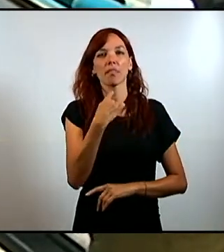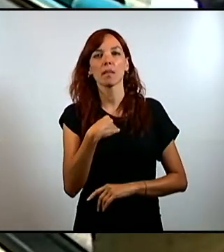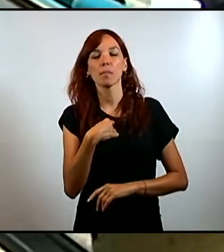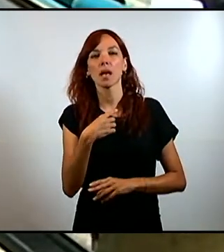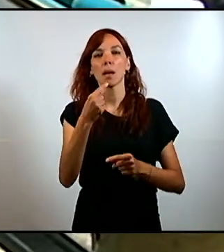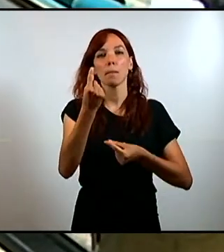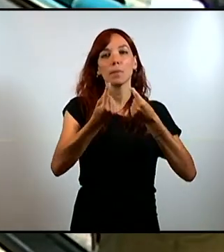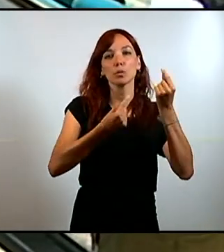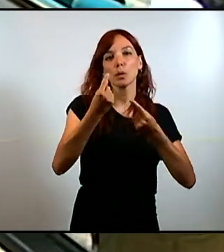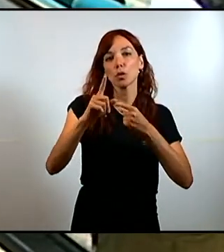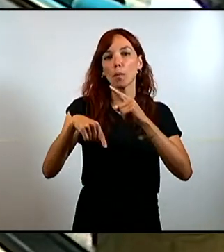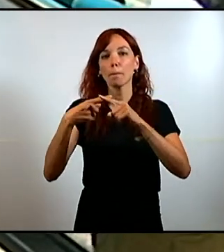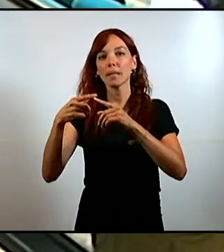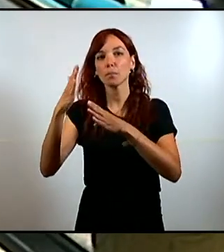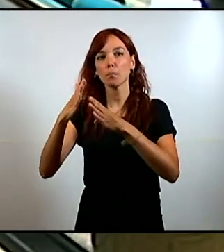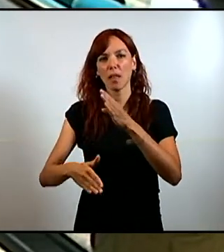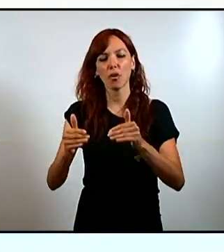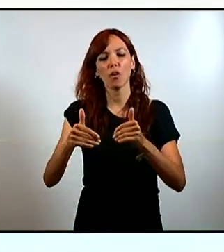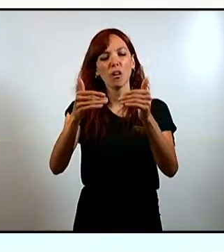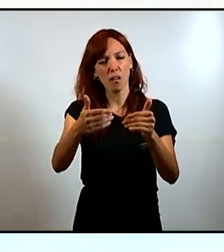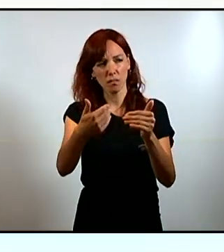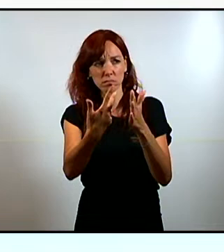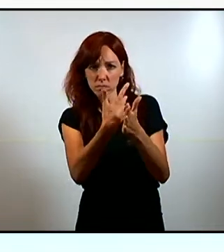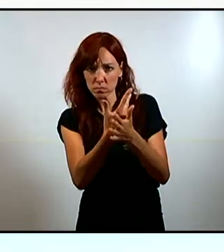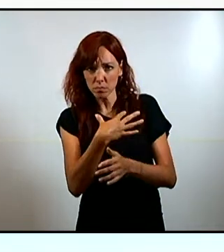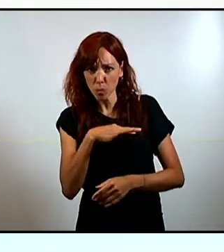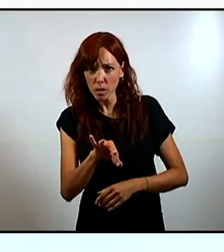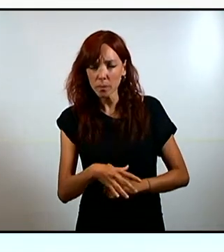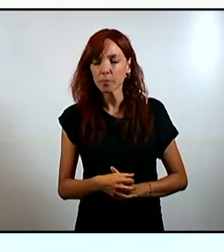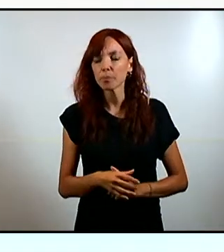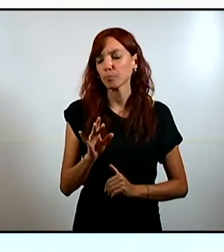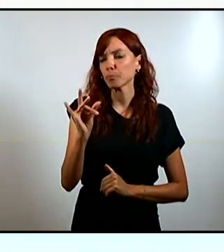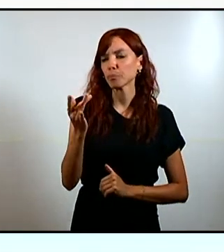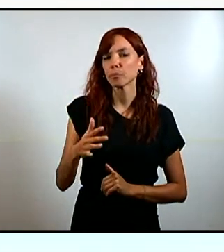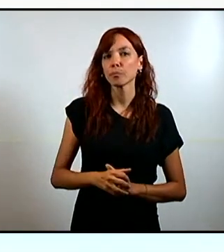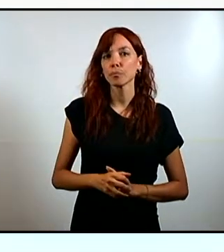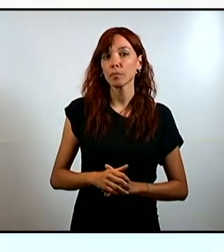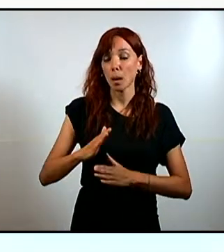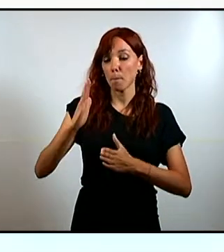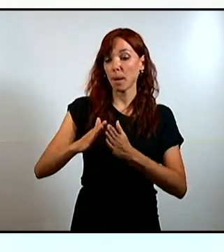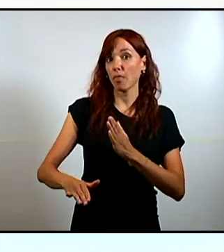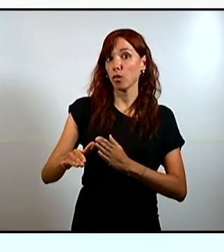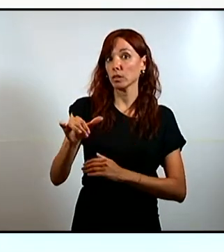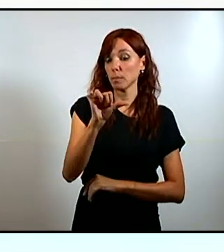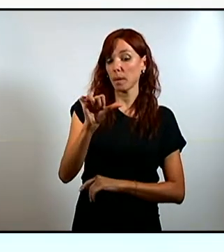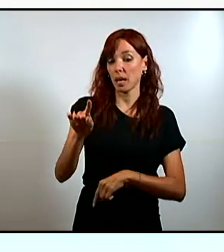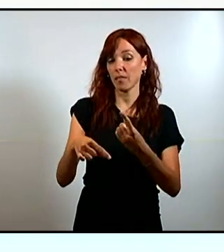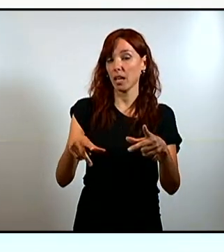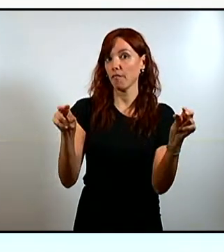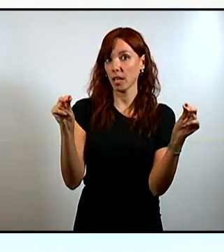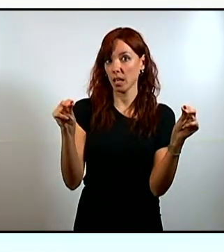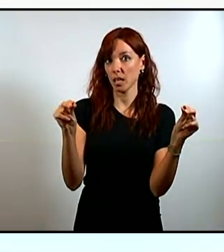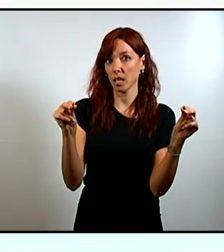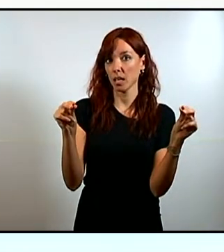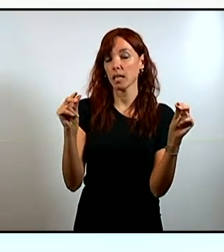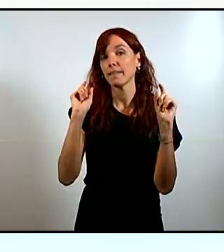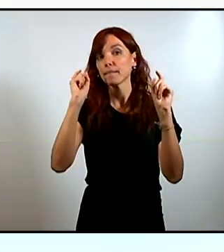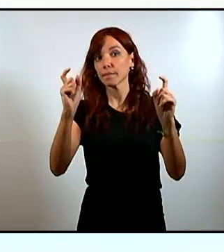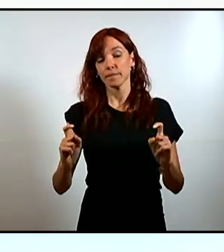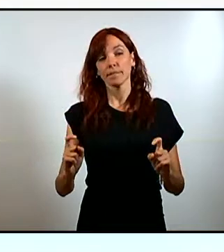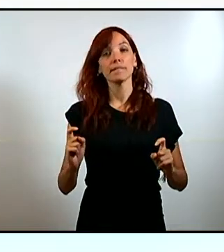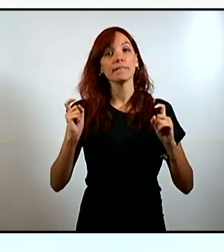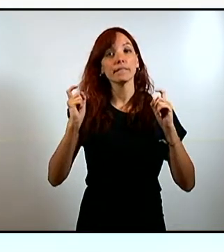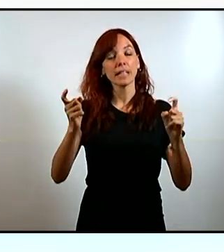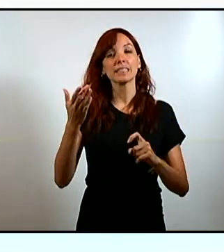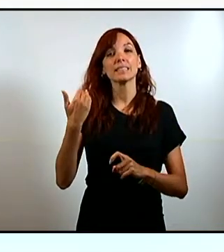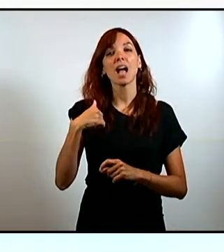se ha ampliado el plazo de ejecución. ¿Lo puede precisar? Sí, hemos tenido que el plazo de ejecución acababa la semana que viene. Vamos a intentar que